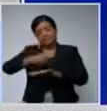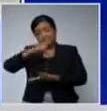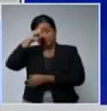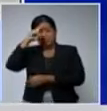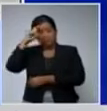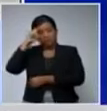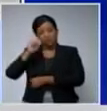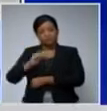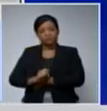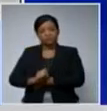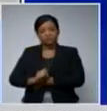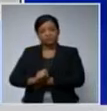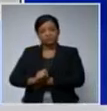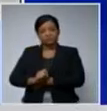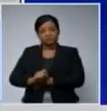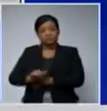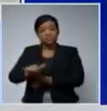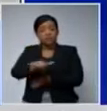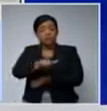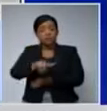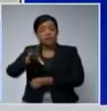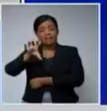también La Sierpe.